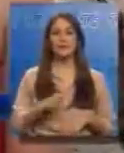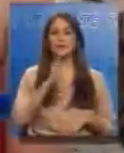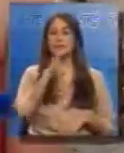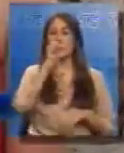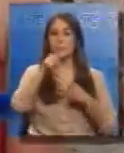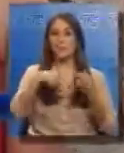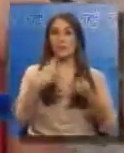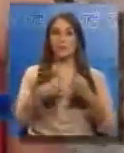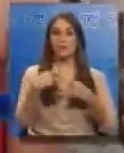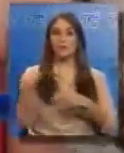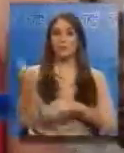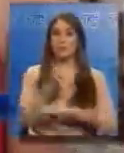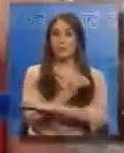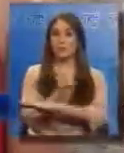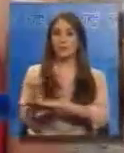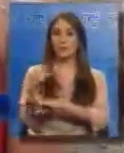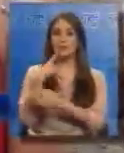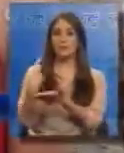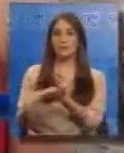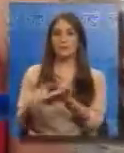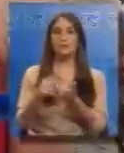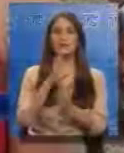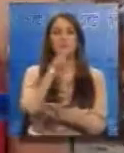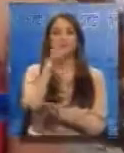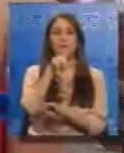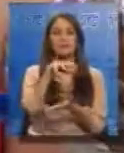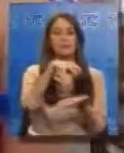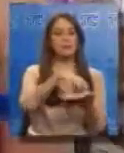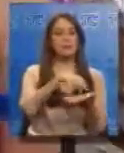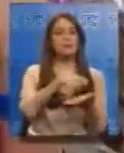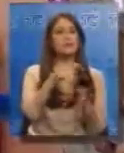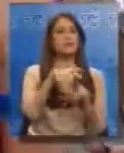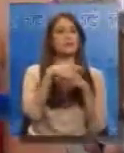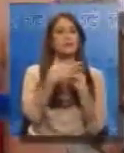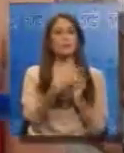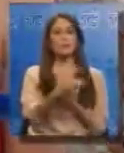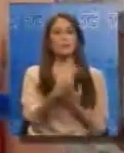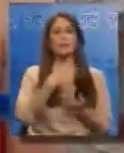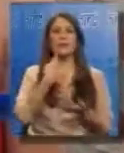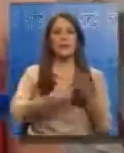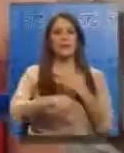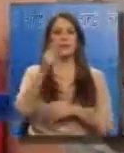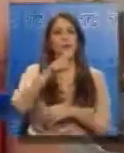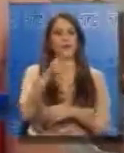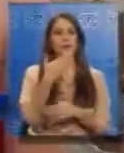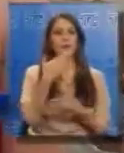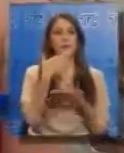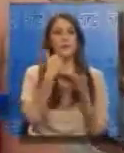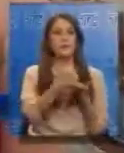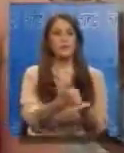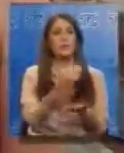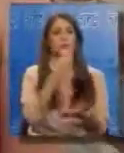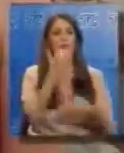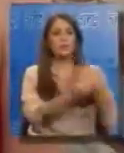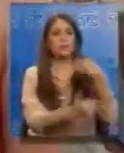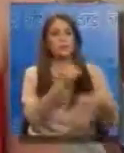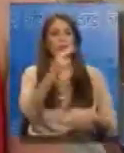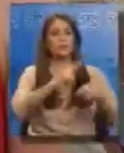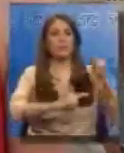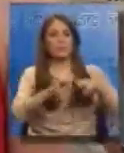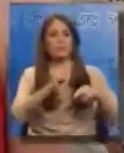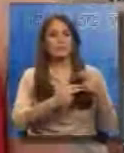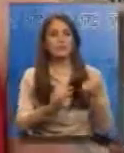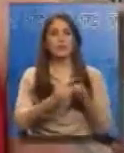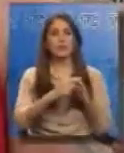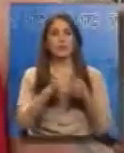gabinetes itinerantes, miramos la situación de la provincia, de los distritos que están ubicados en este sector, ver cómo avanza toda la infraestructura social,